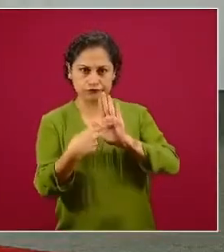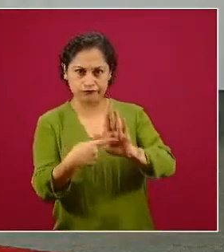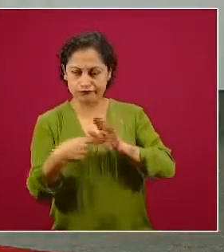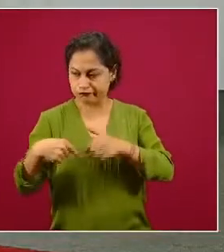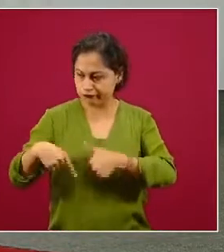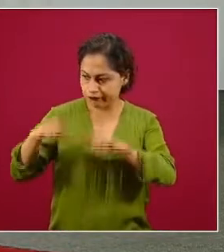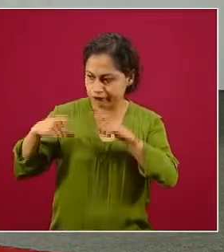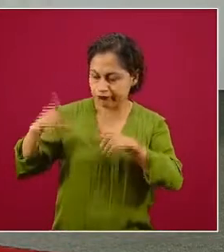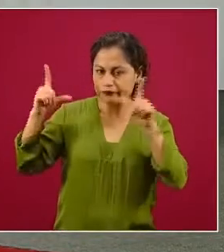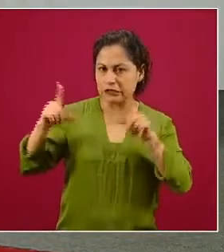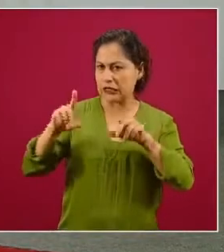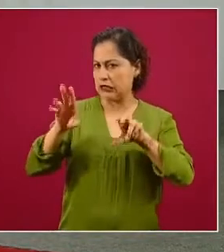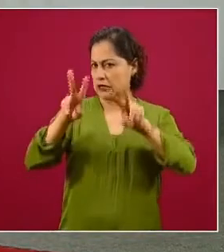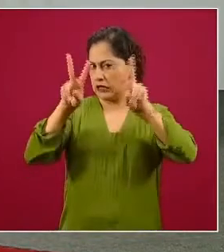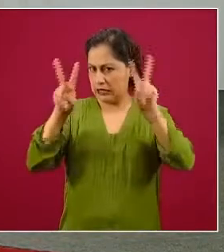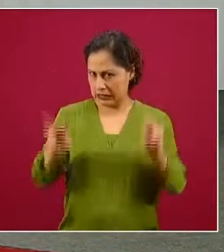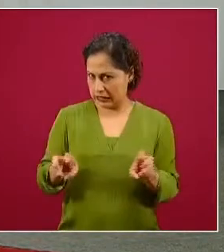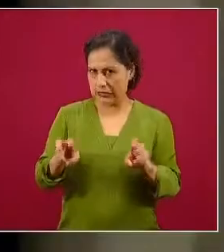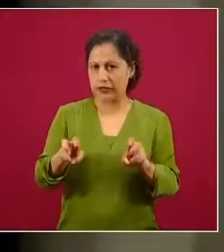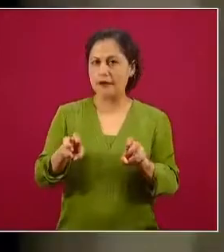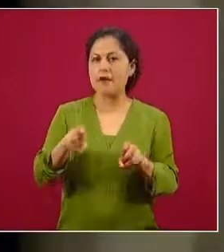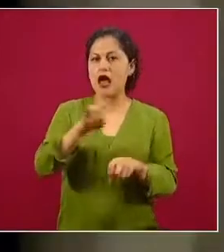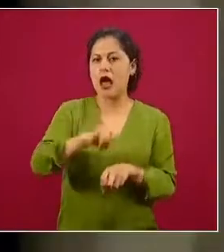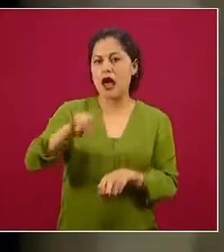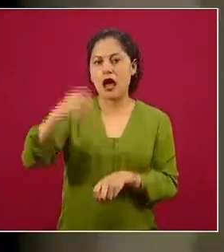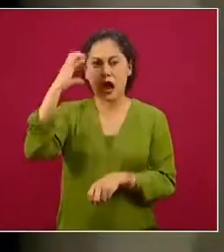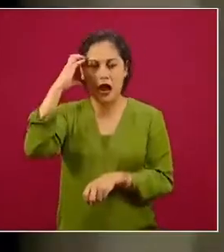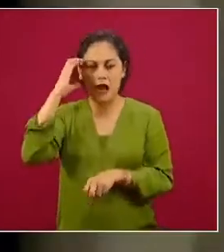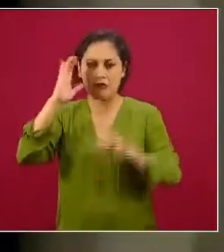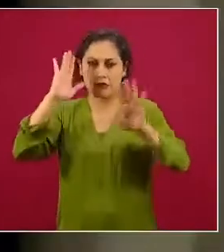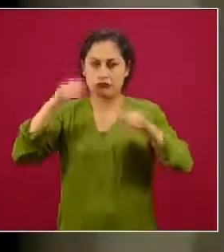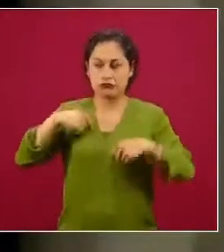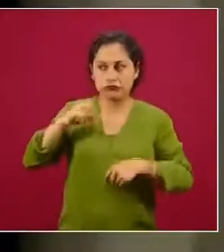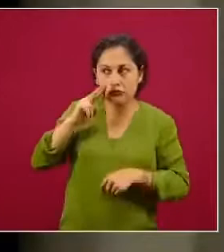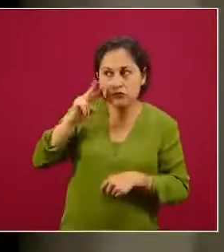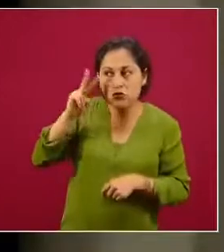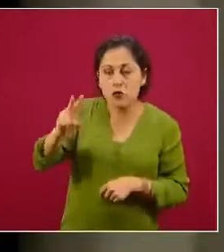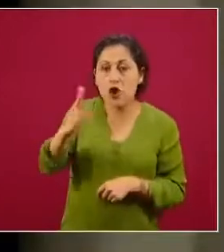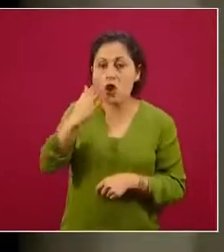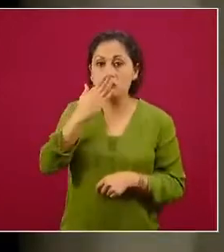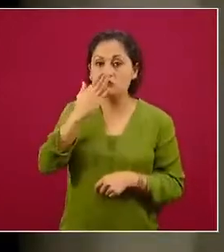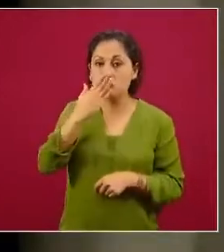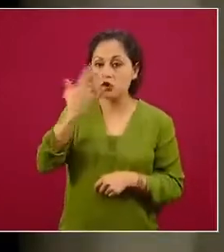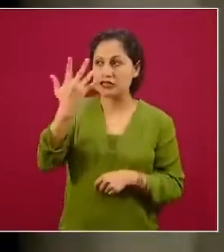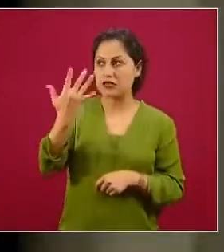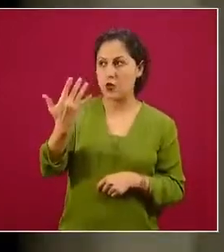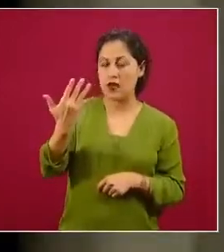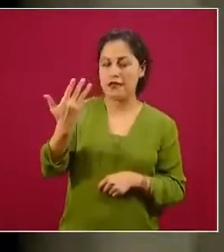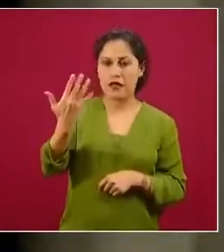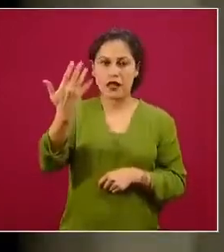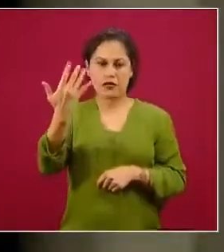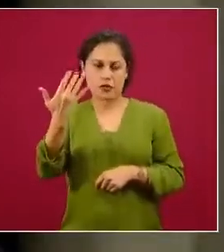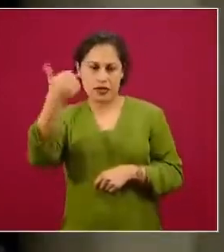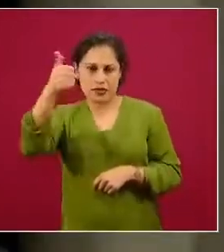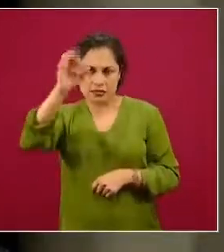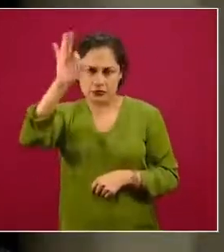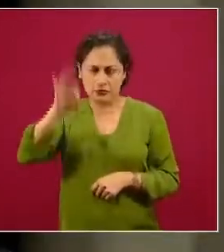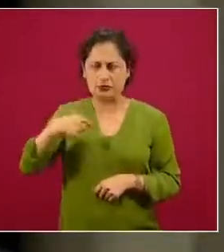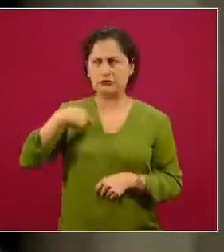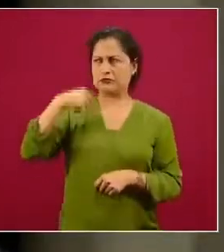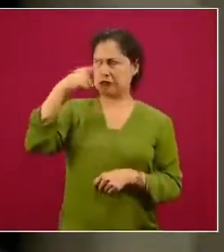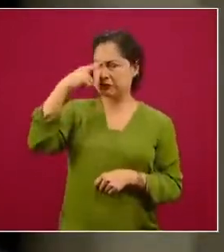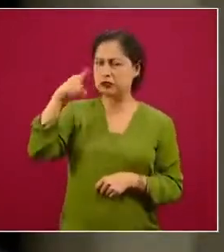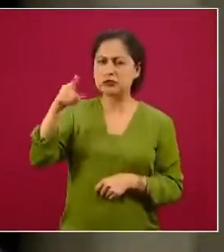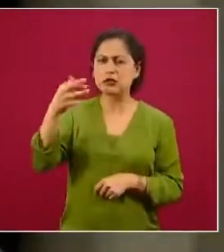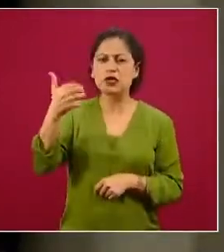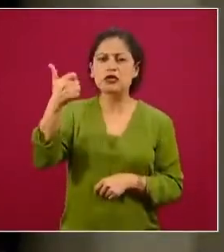camas disponibles, y veo que Sonora, por ejemplo, es un caso particular que tiene más del 50%, 56%, si mal no lo recuerdo, de